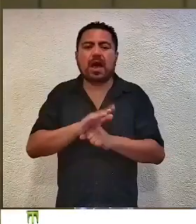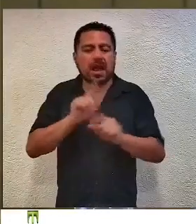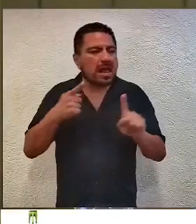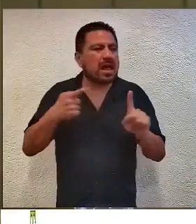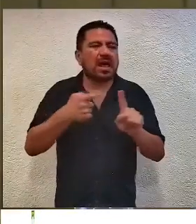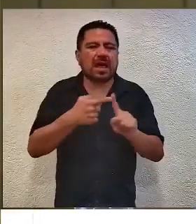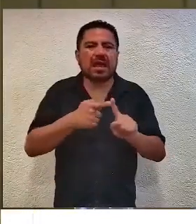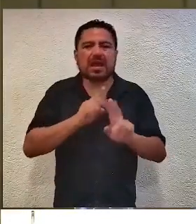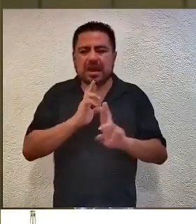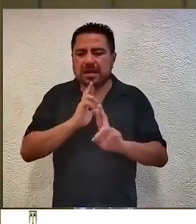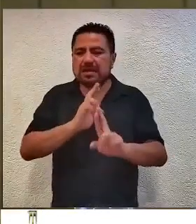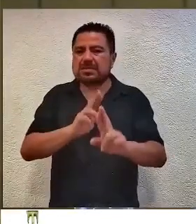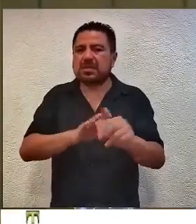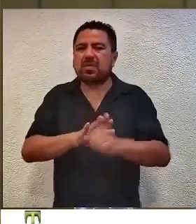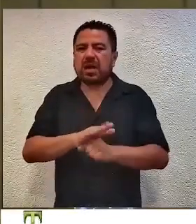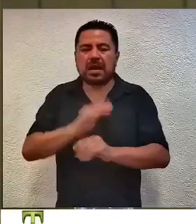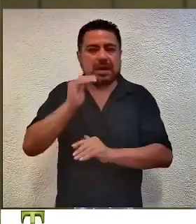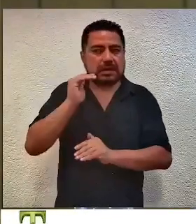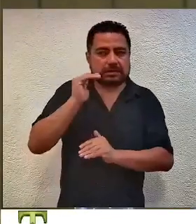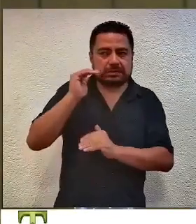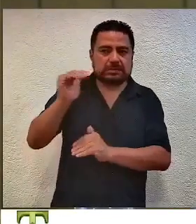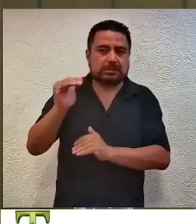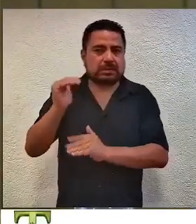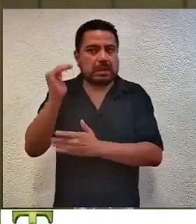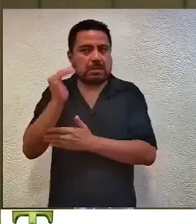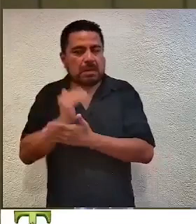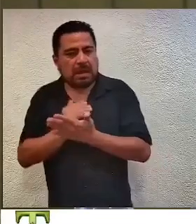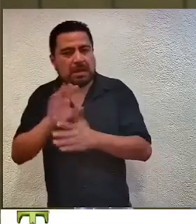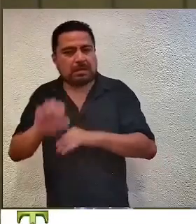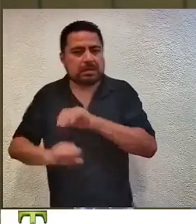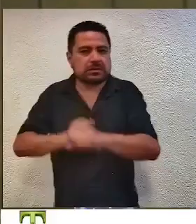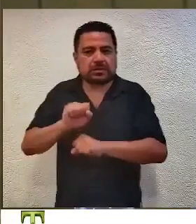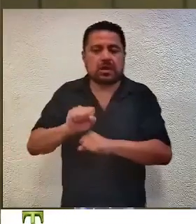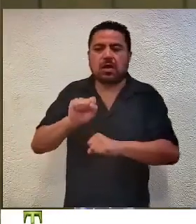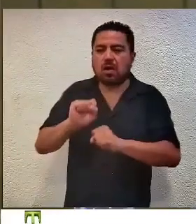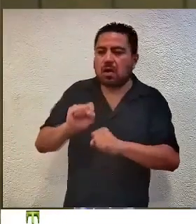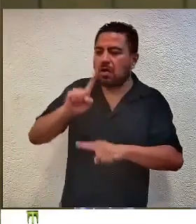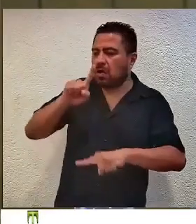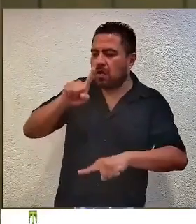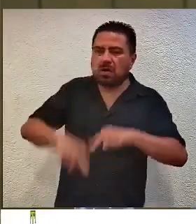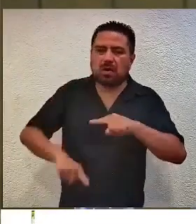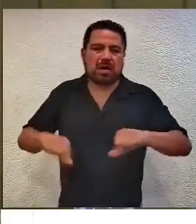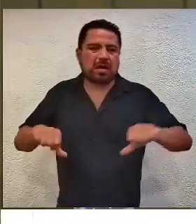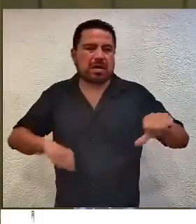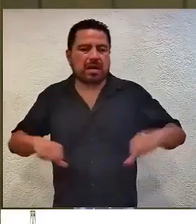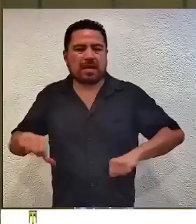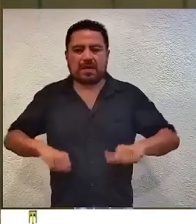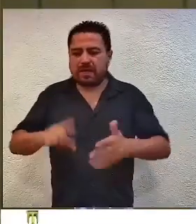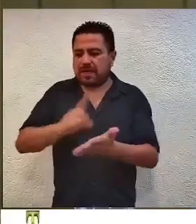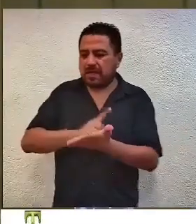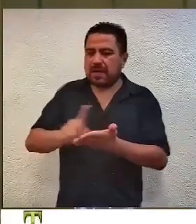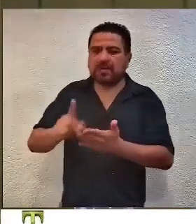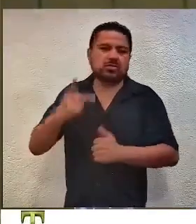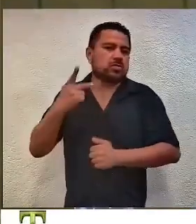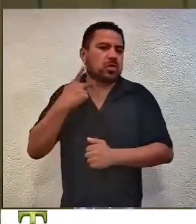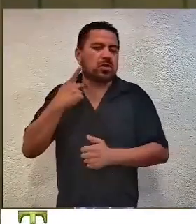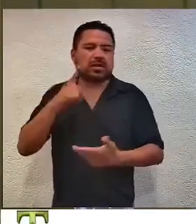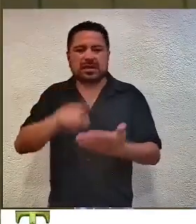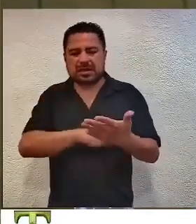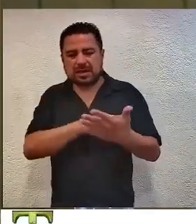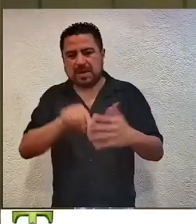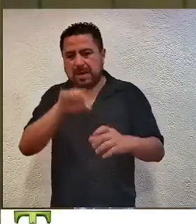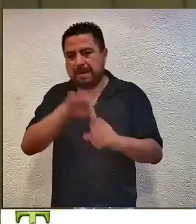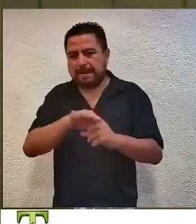o resultado de limitar, menoscabar o anular el ejercicio de derechos políticos